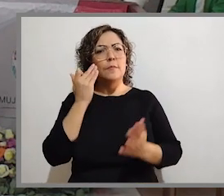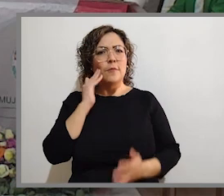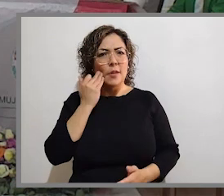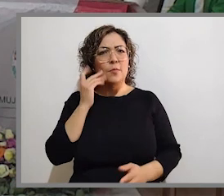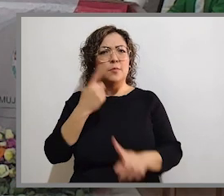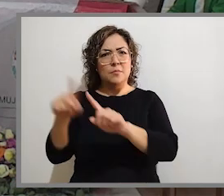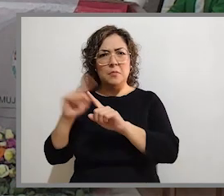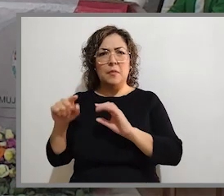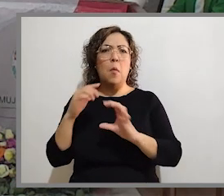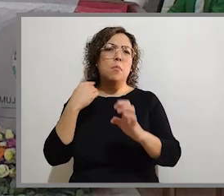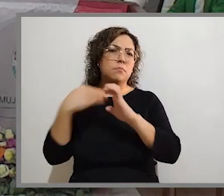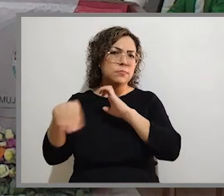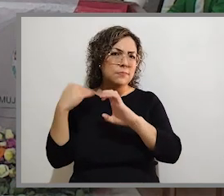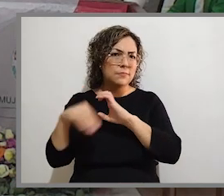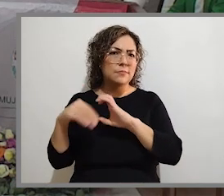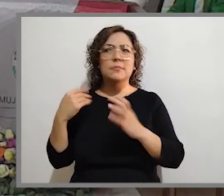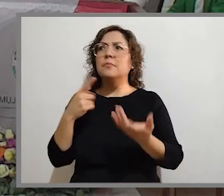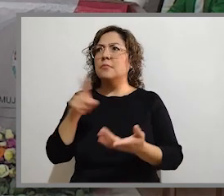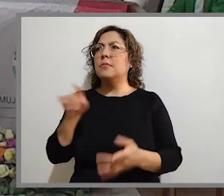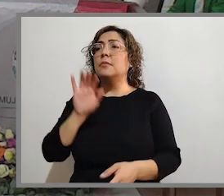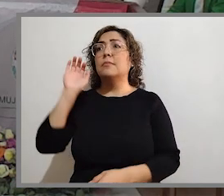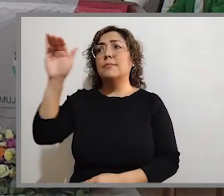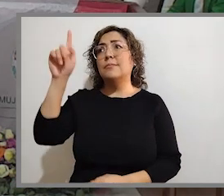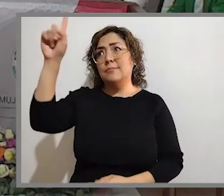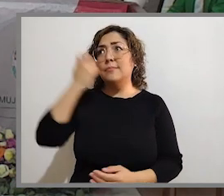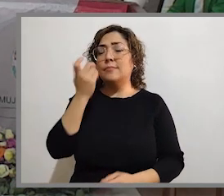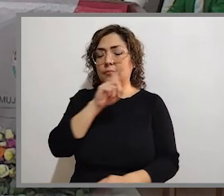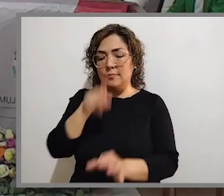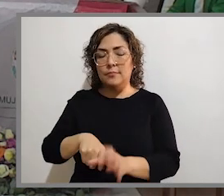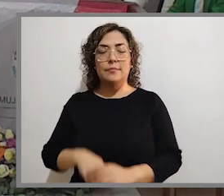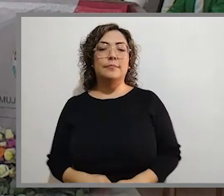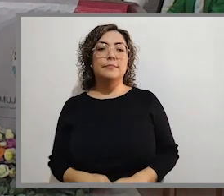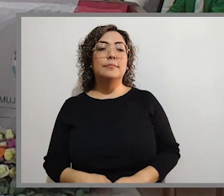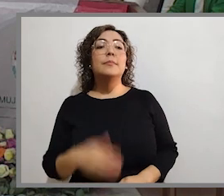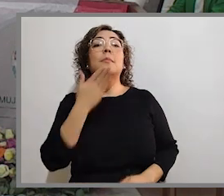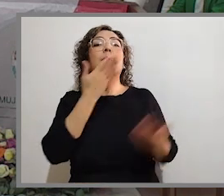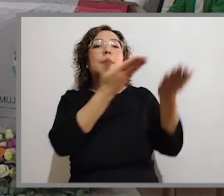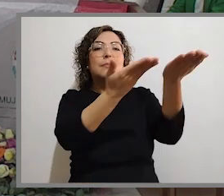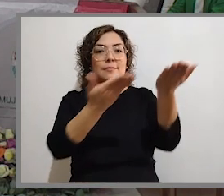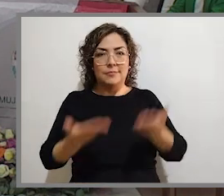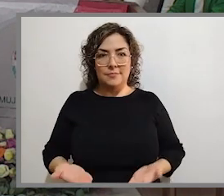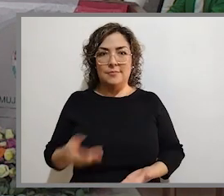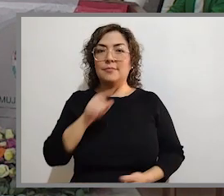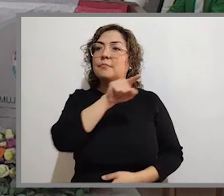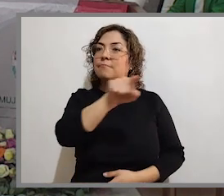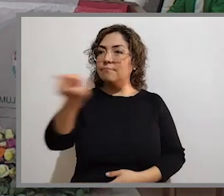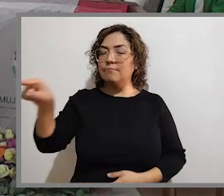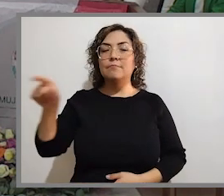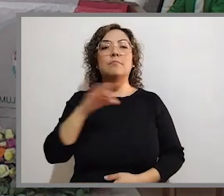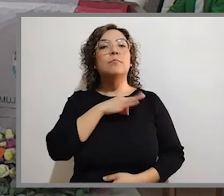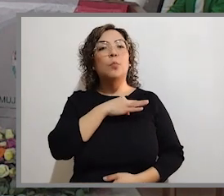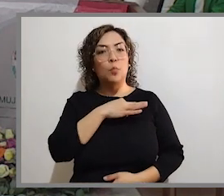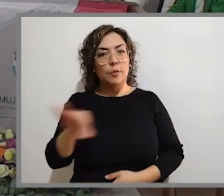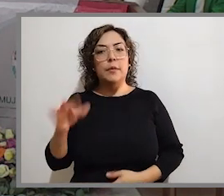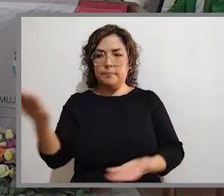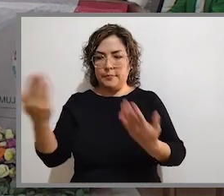estarán enviando la información necesaria para que se adhieran. Y la idea es darles la bienvenida y que ustedes puedan hacer esta firma